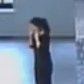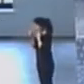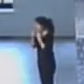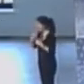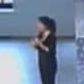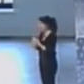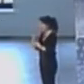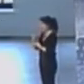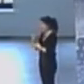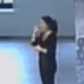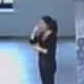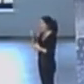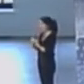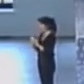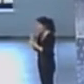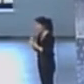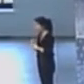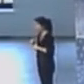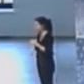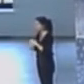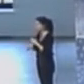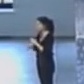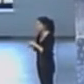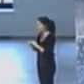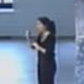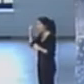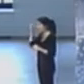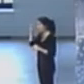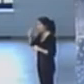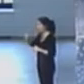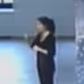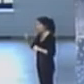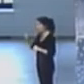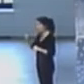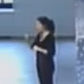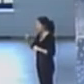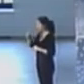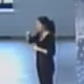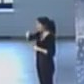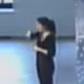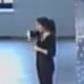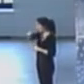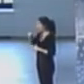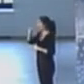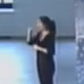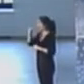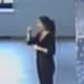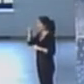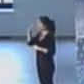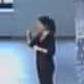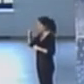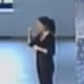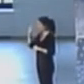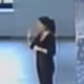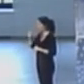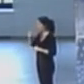Vamos a continuar la jornada de hoy con una segunda ponencia. Tenemos a Mayus Chávez, que viene de México, Distrito Federal. Mayus es la